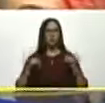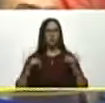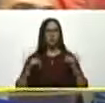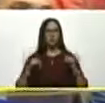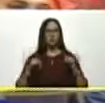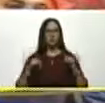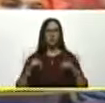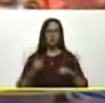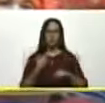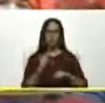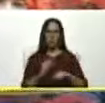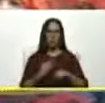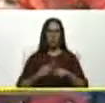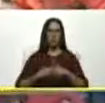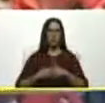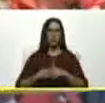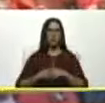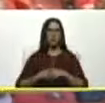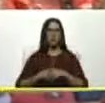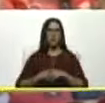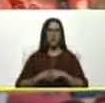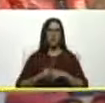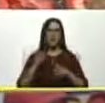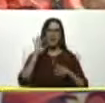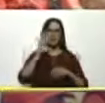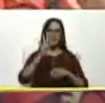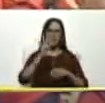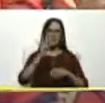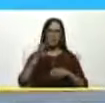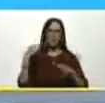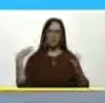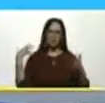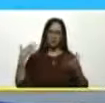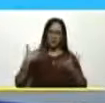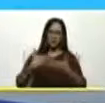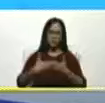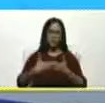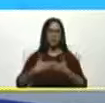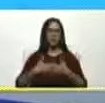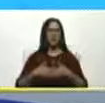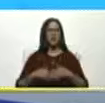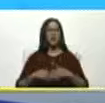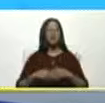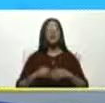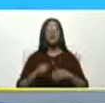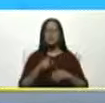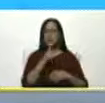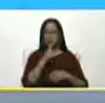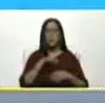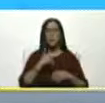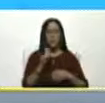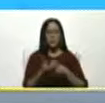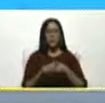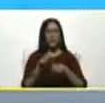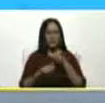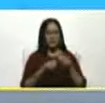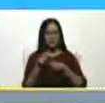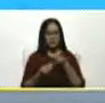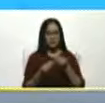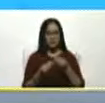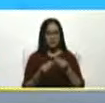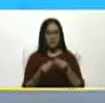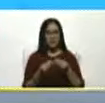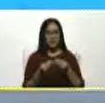se lo digo a las cinco generaciones, y quien puede marcar la pauta es, como dice Salvador, quien